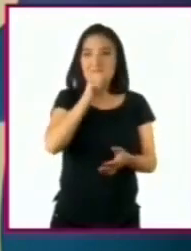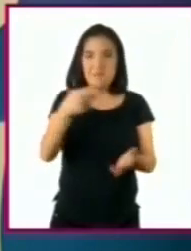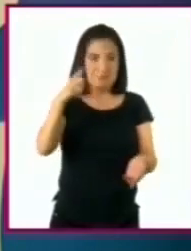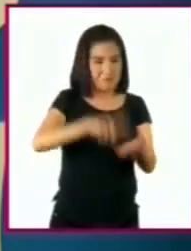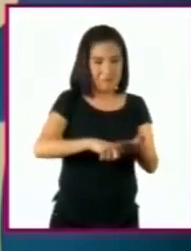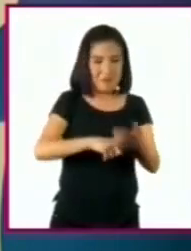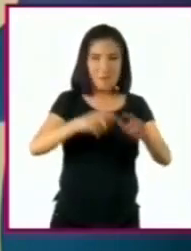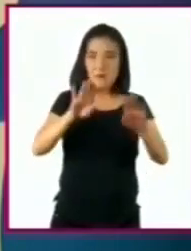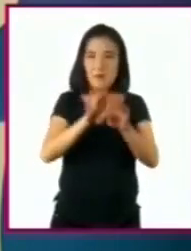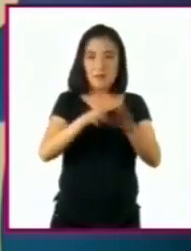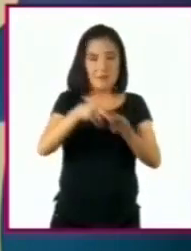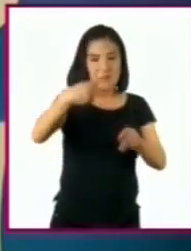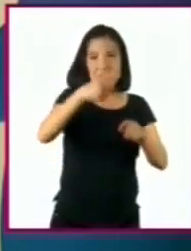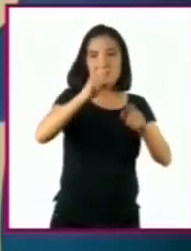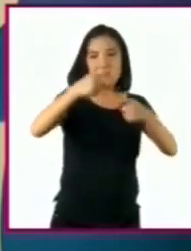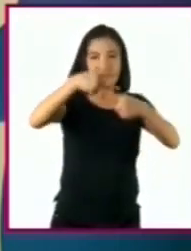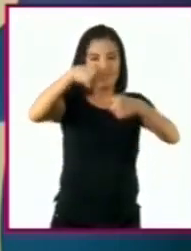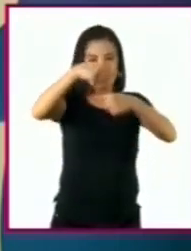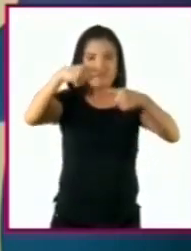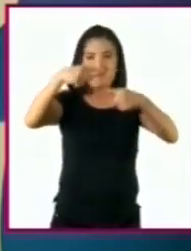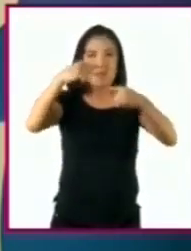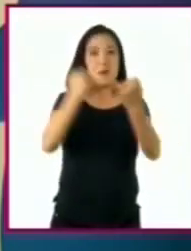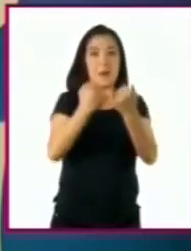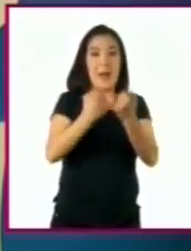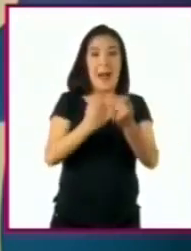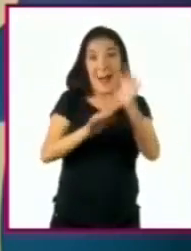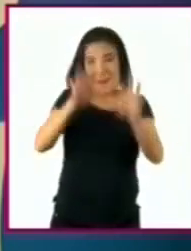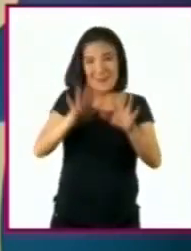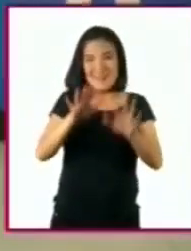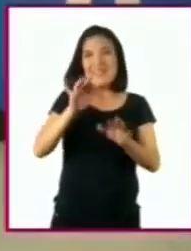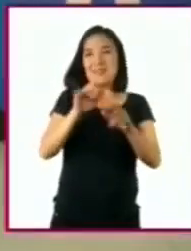distancia entre ellas, aunque parezca que se tocan a lo lejos.